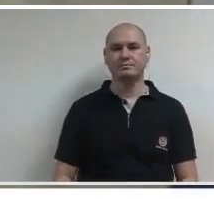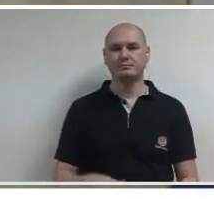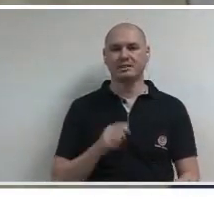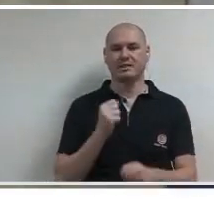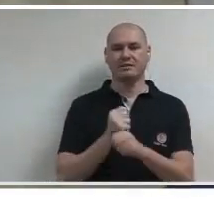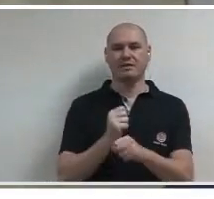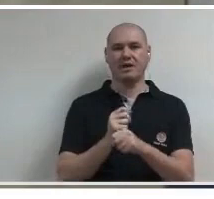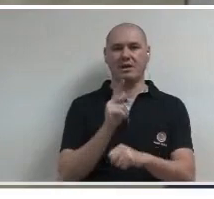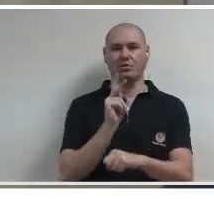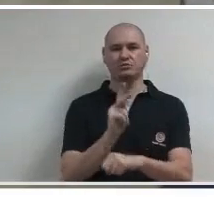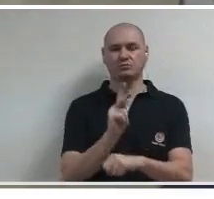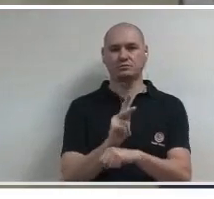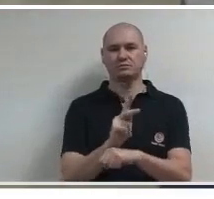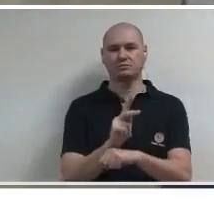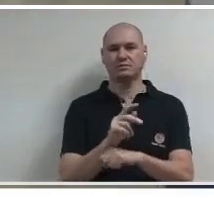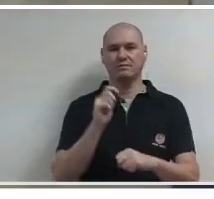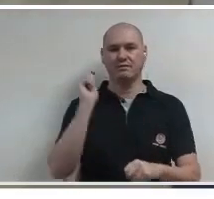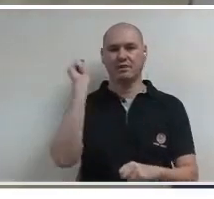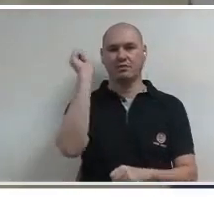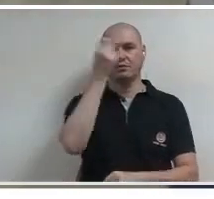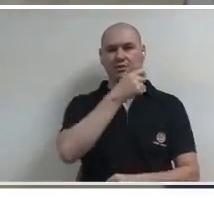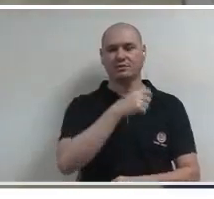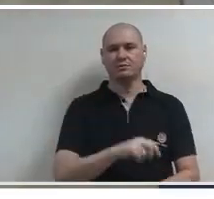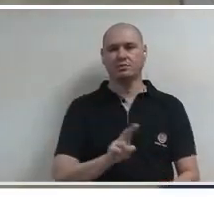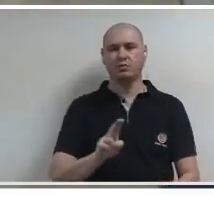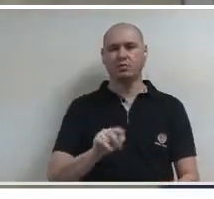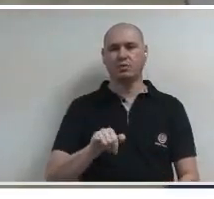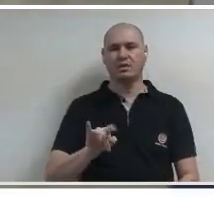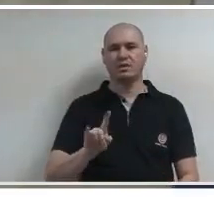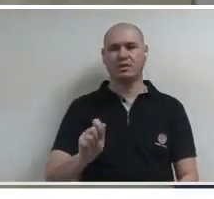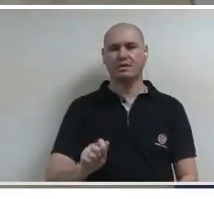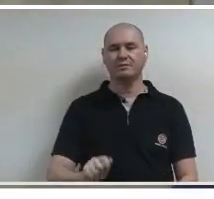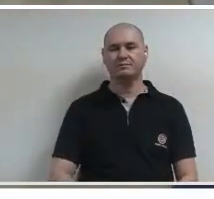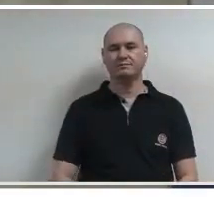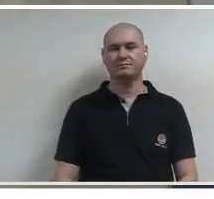2008, ABI OMBOE,